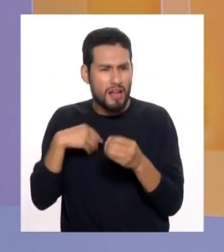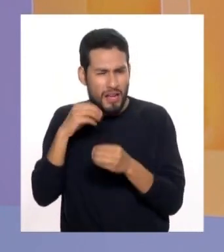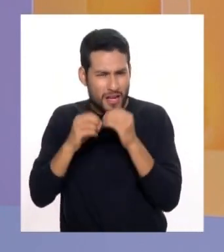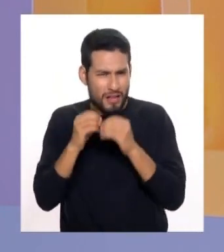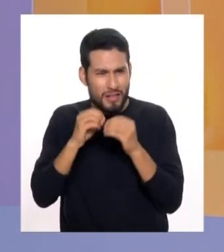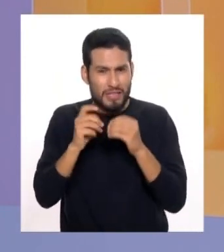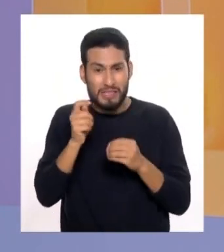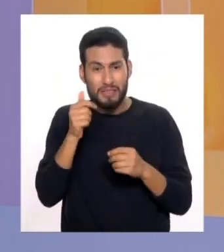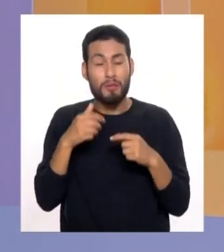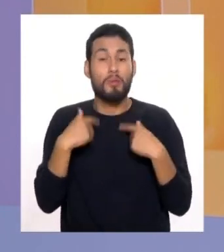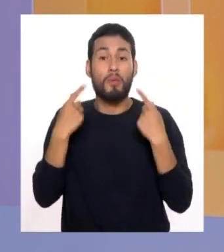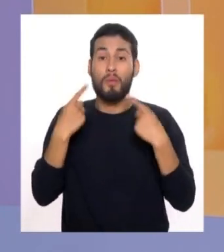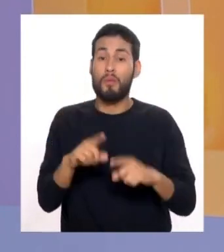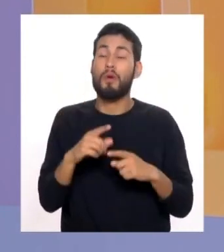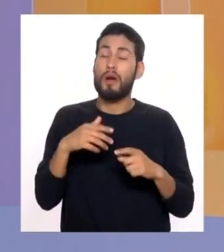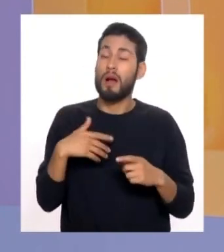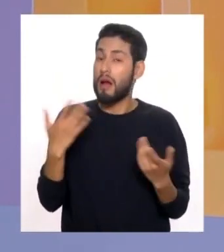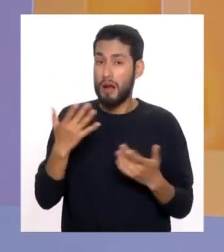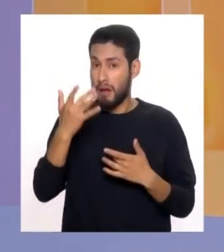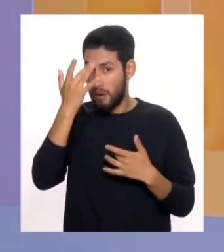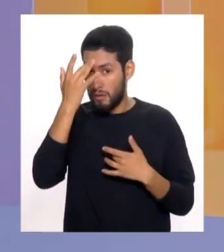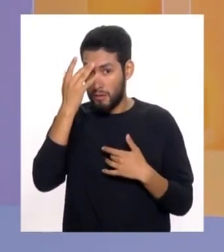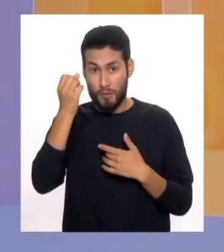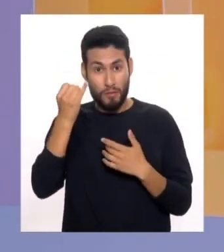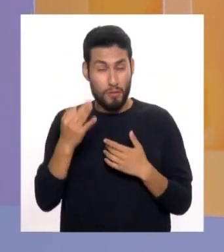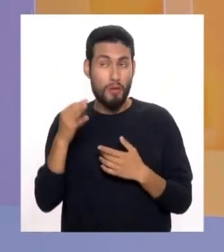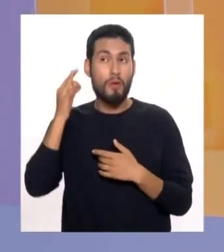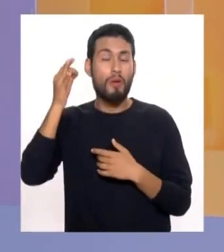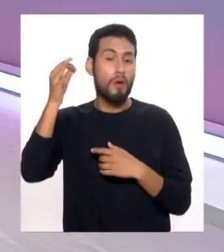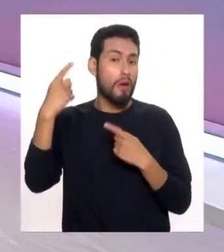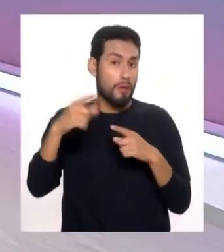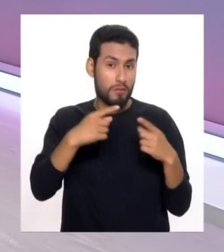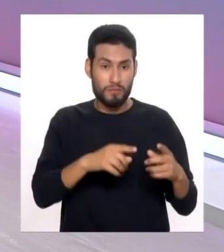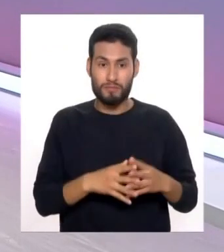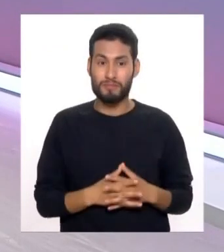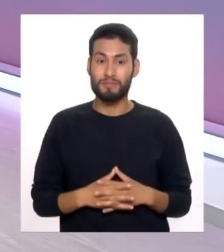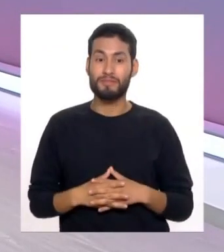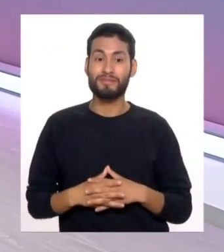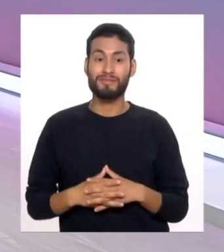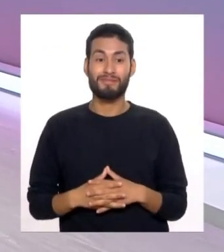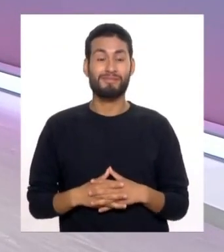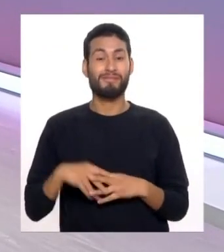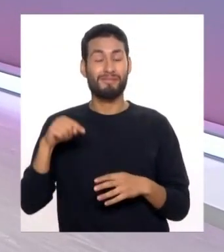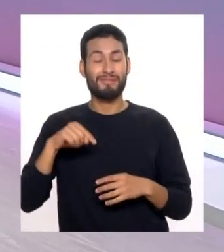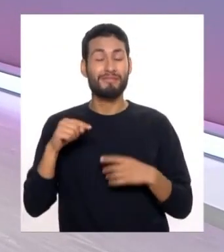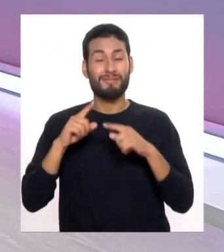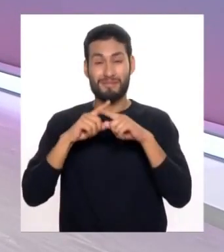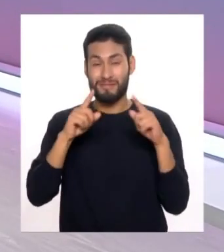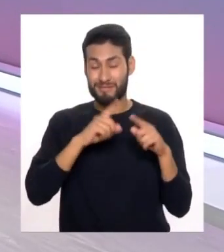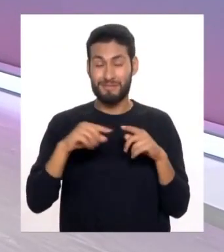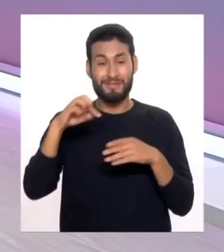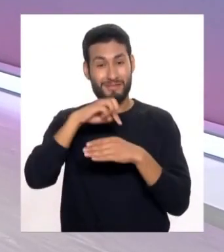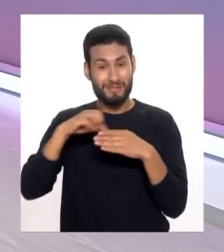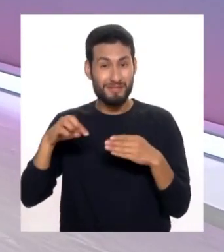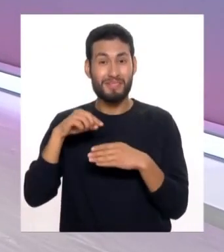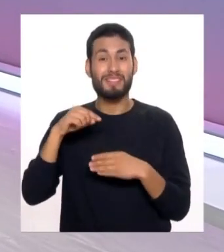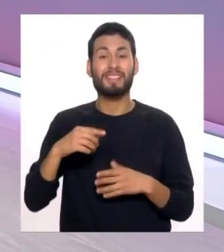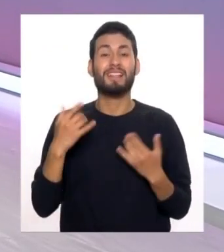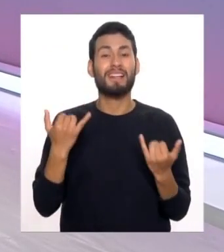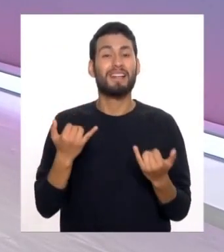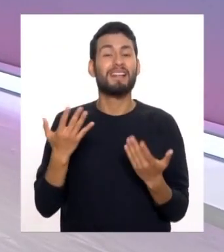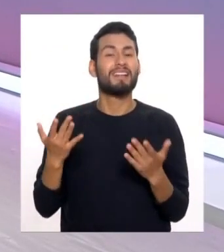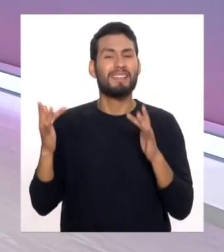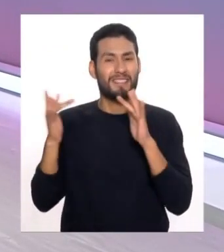este niño pueda presentar y complicaciones en el futuro. Y dentro de esta visión multidisciplinaria extramuros ya